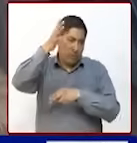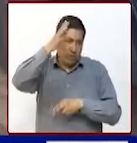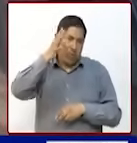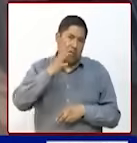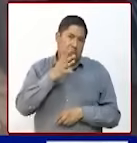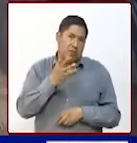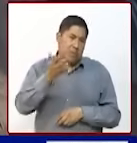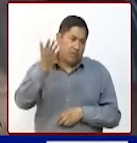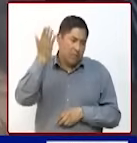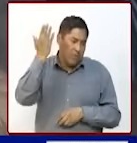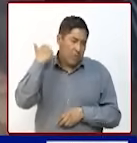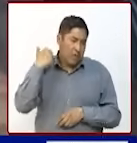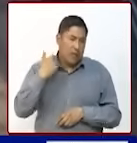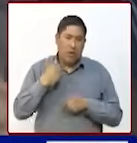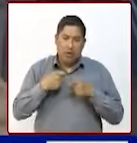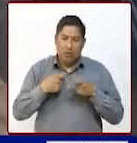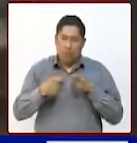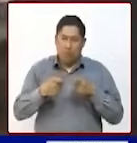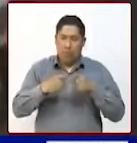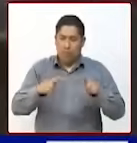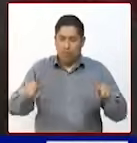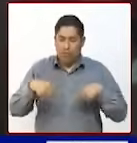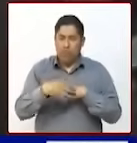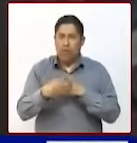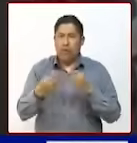desde un principio, que tenemos que mantener el terreno.